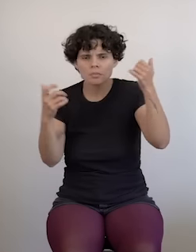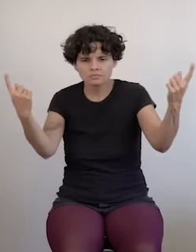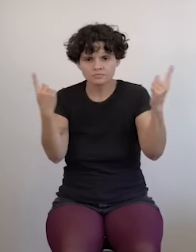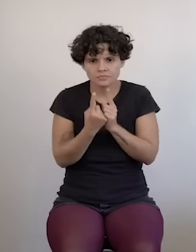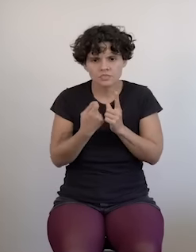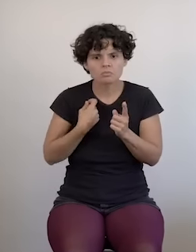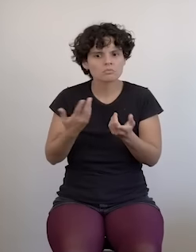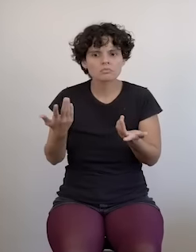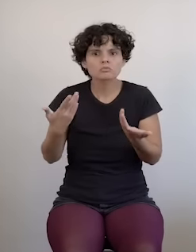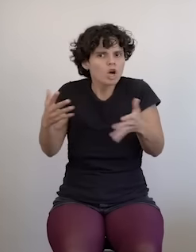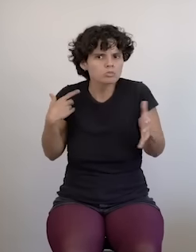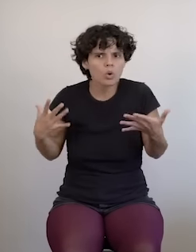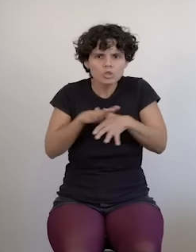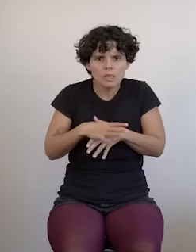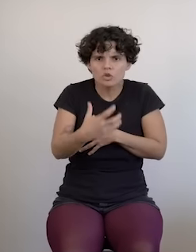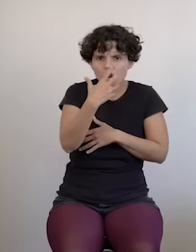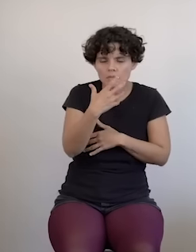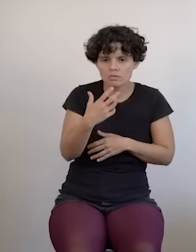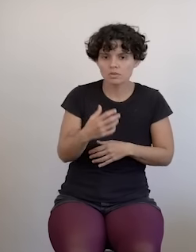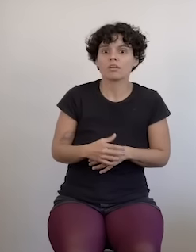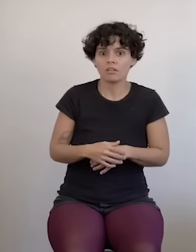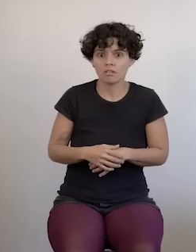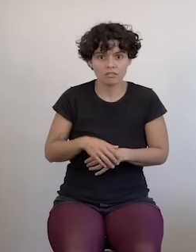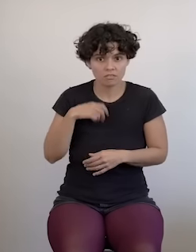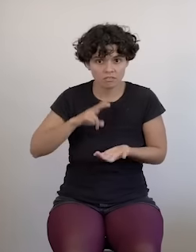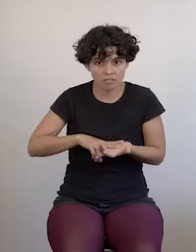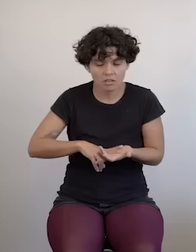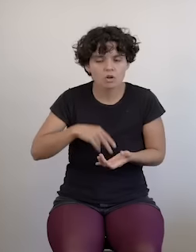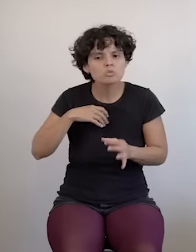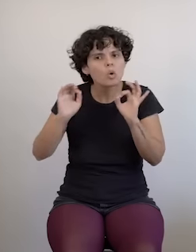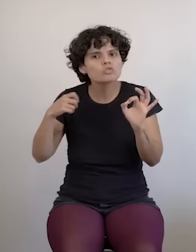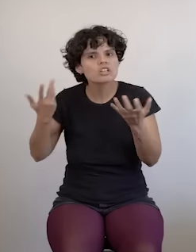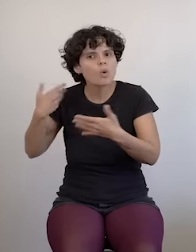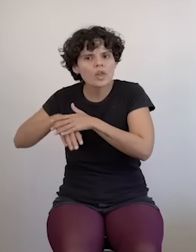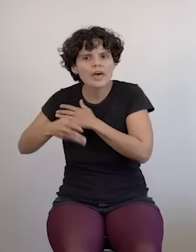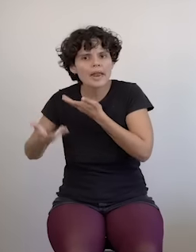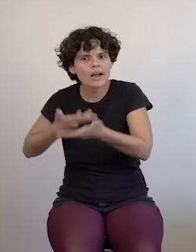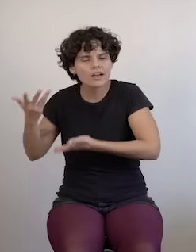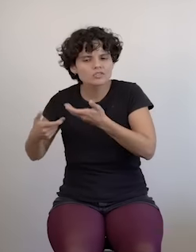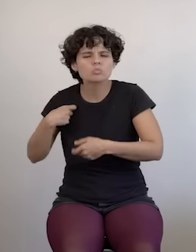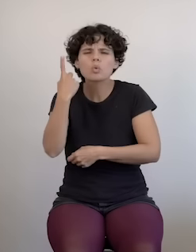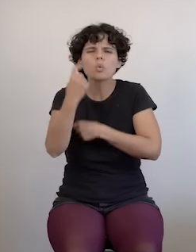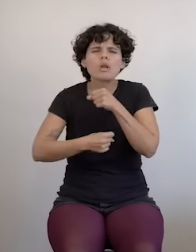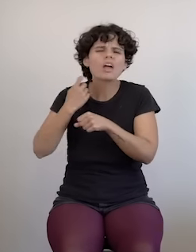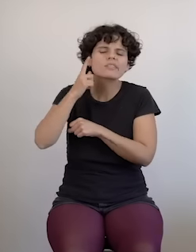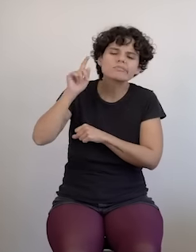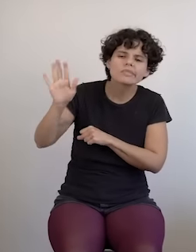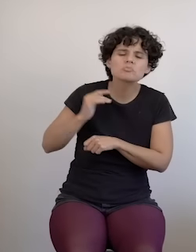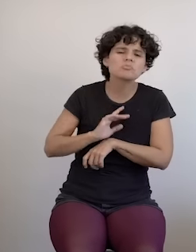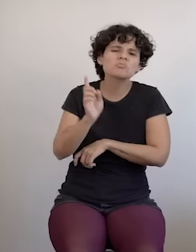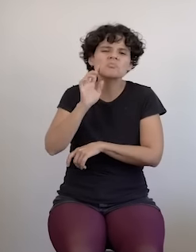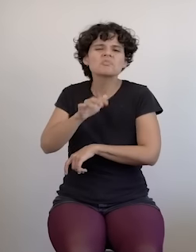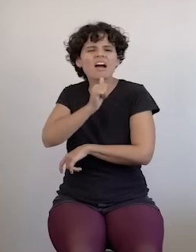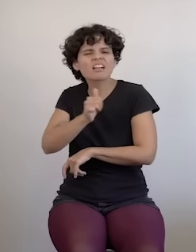juntémonos y grabemos. Ya le dije yo, matemos ese chuncho. Y yo tenía esa canción hace un año dando vueltas, una vez le tenía fe, bo.